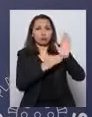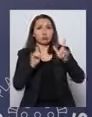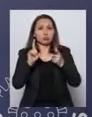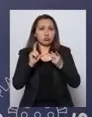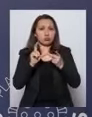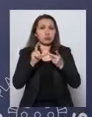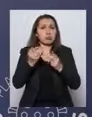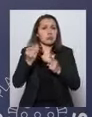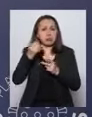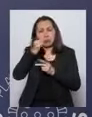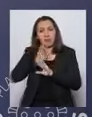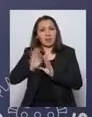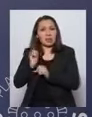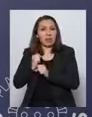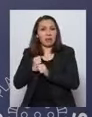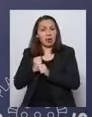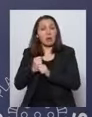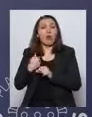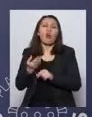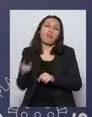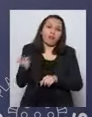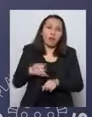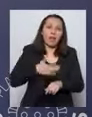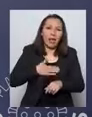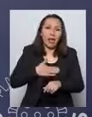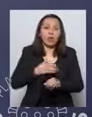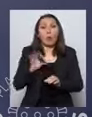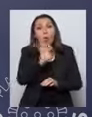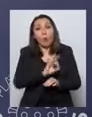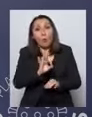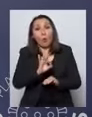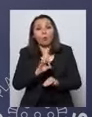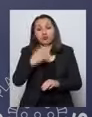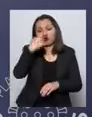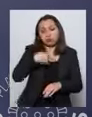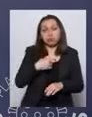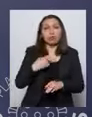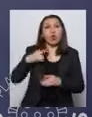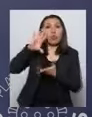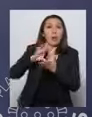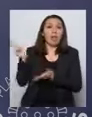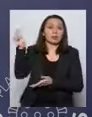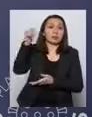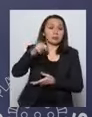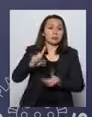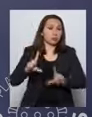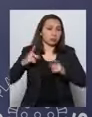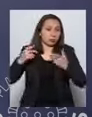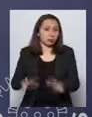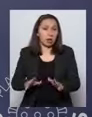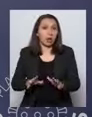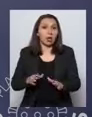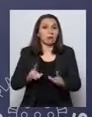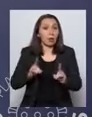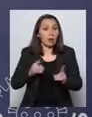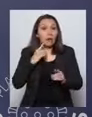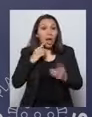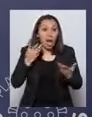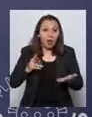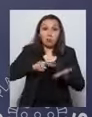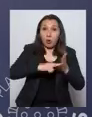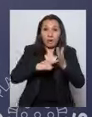me retiré hace tiempo debes trabajar pero quiero volver a trabajar o soy alguien que viene de extranjero graduado y por lo tanto el mérito de la alerta